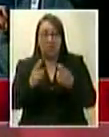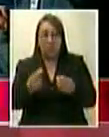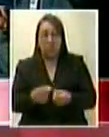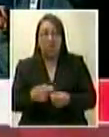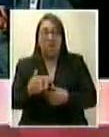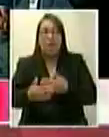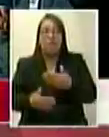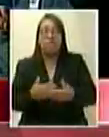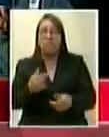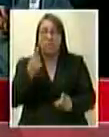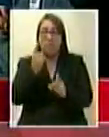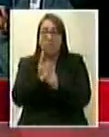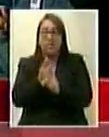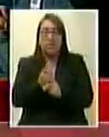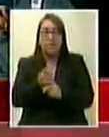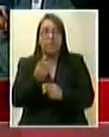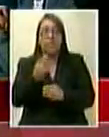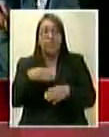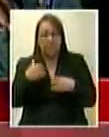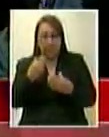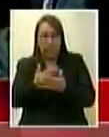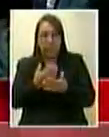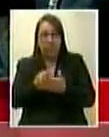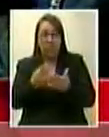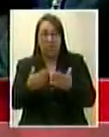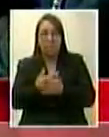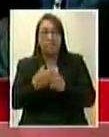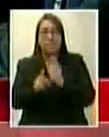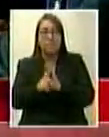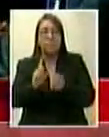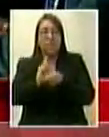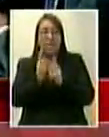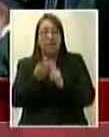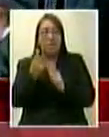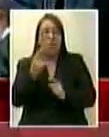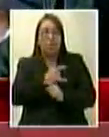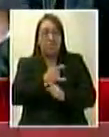avanza hacia proponer una nueva ley de reforma universitaria.